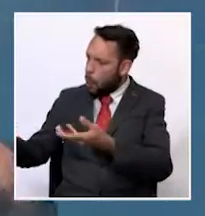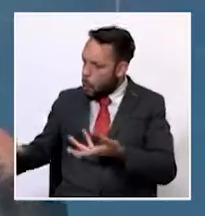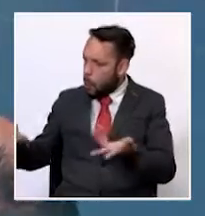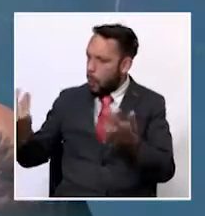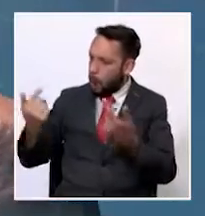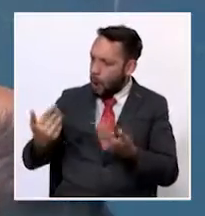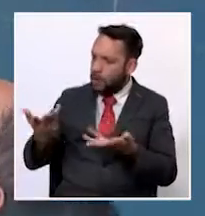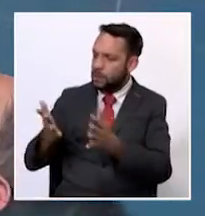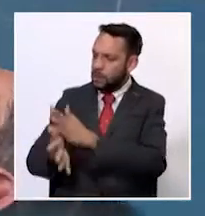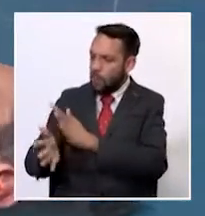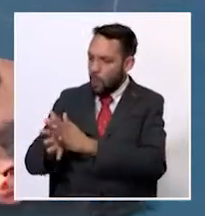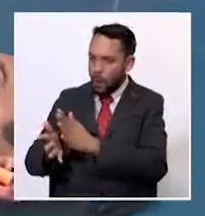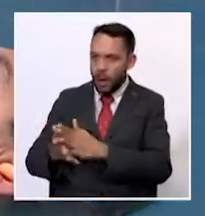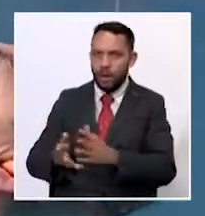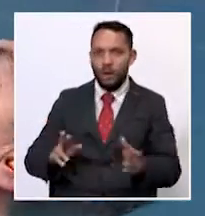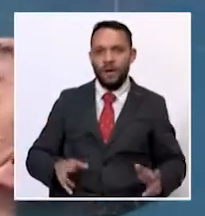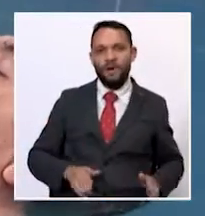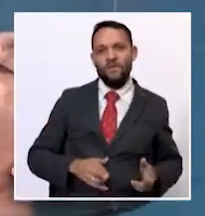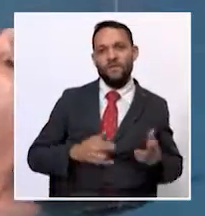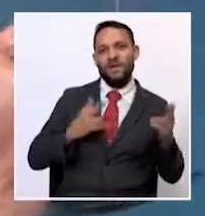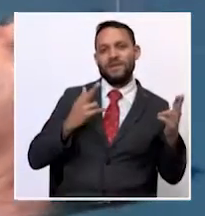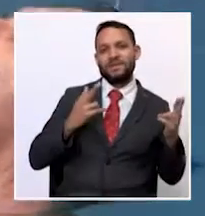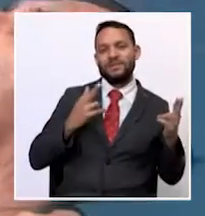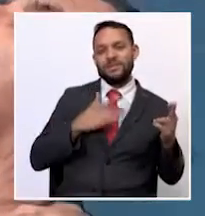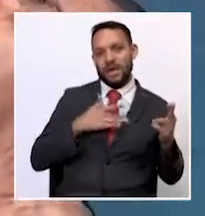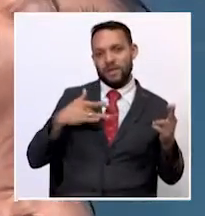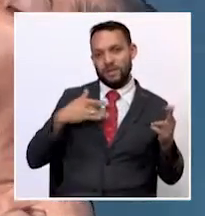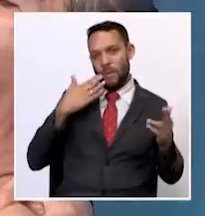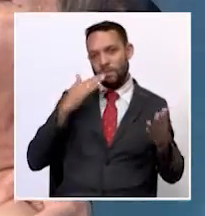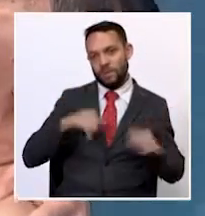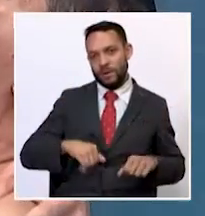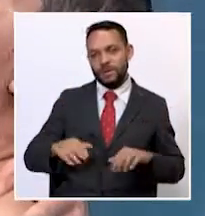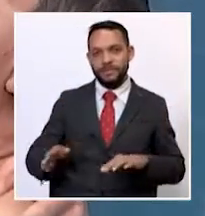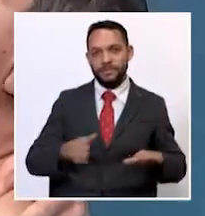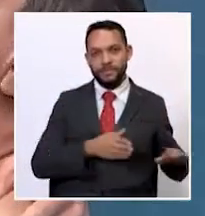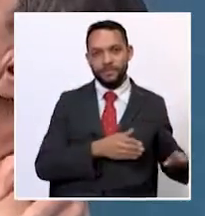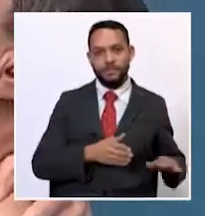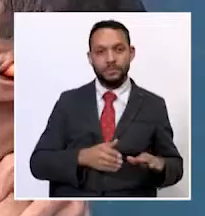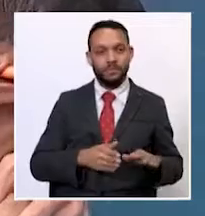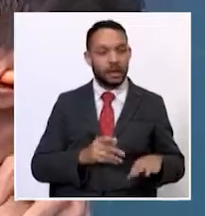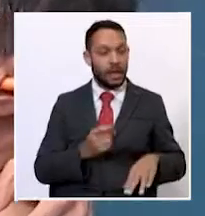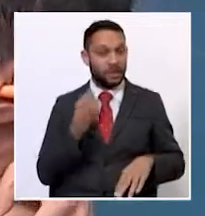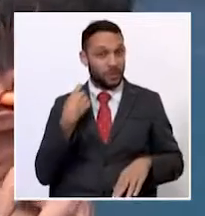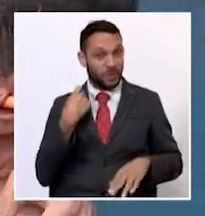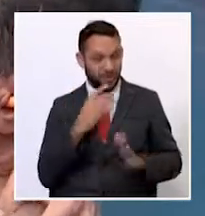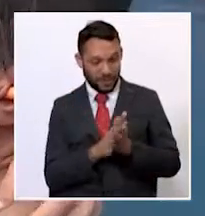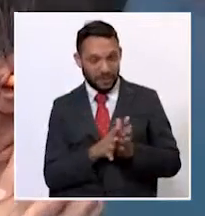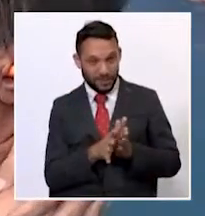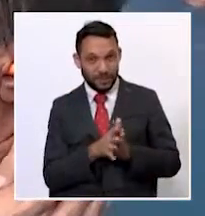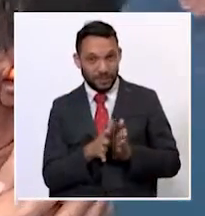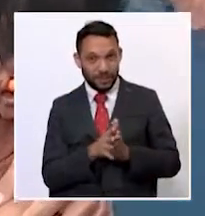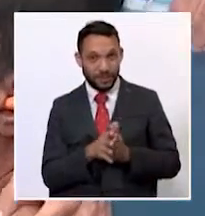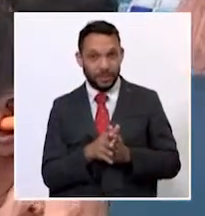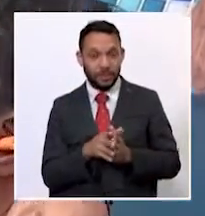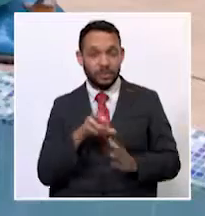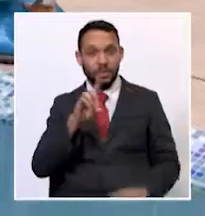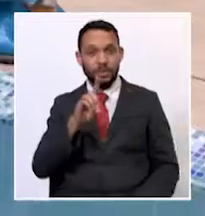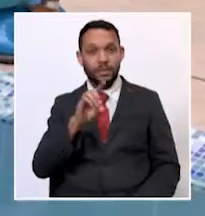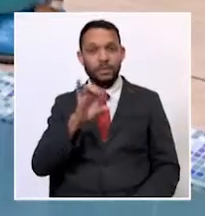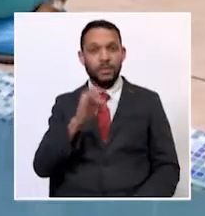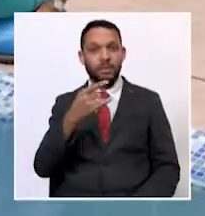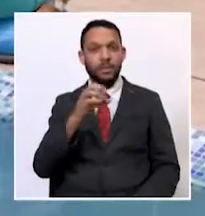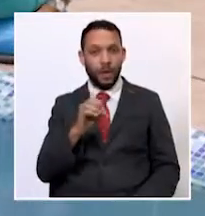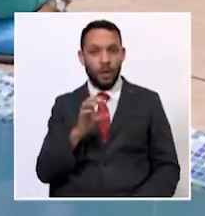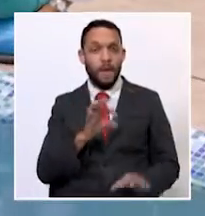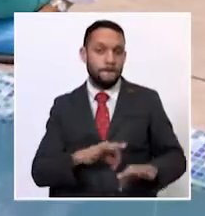recupere y disfrute de su renacimiento. Lo que acaba de mencionar el doctor Diego es muy importante